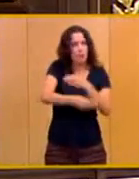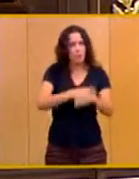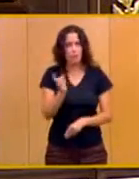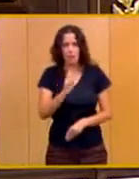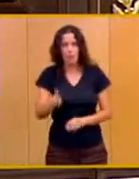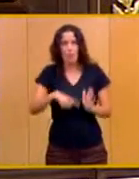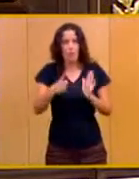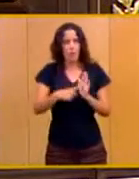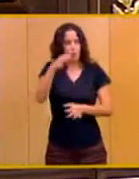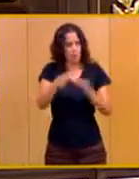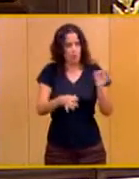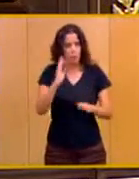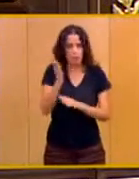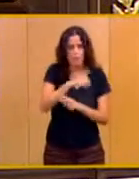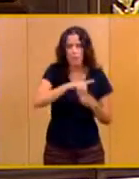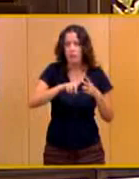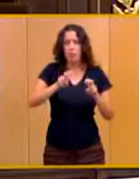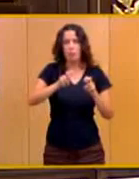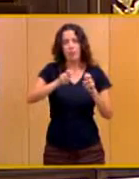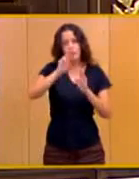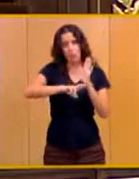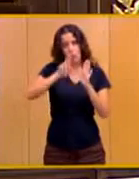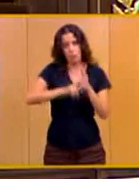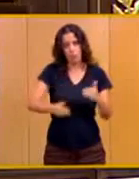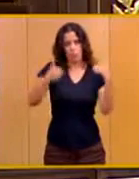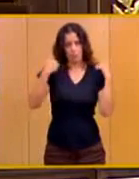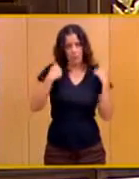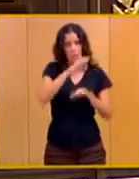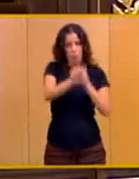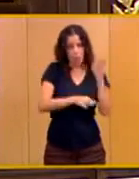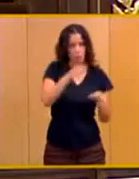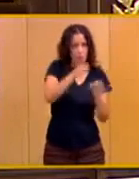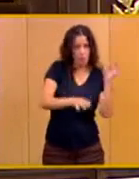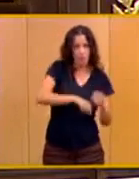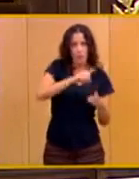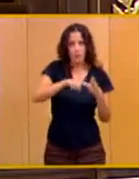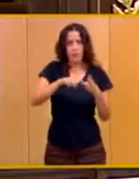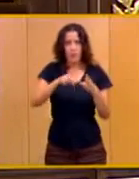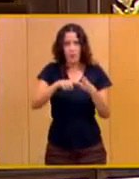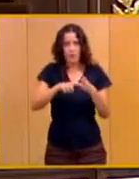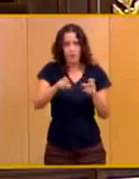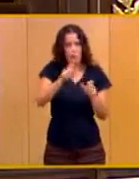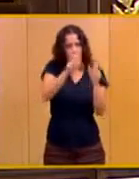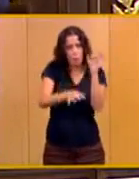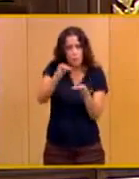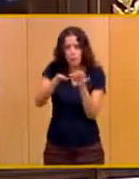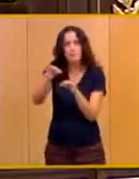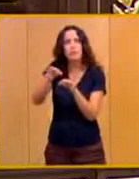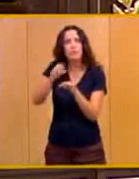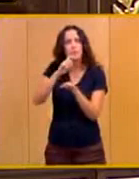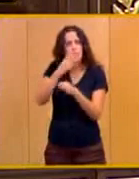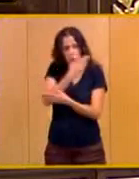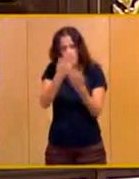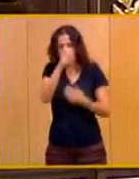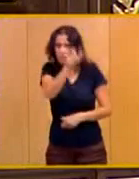Criminal, la nueva regulación de competencias de los órganos judiciales, la nueva demarcación y planta judicial. ¿Cómo se puede confiar en un señor que dice